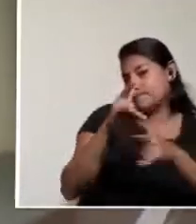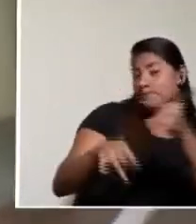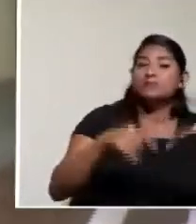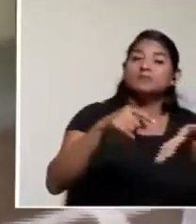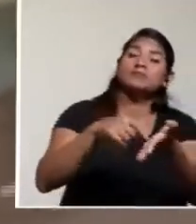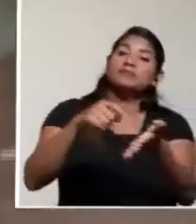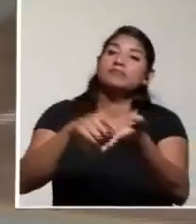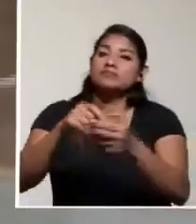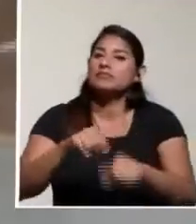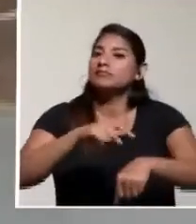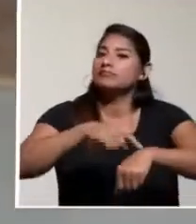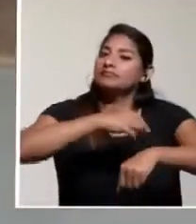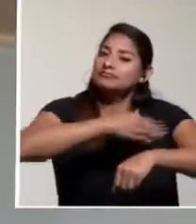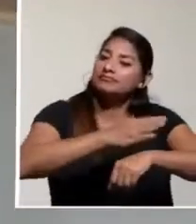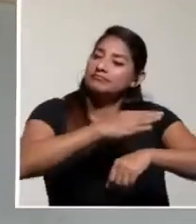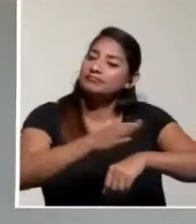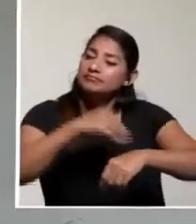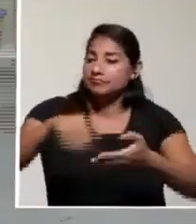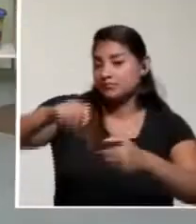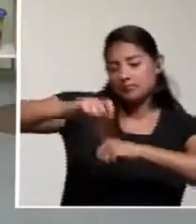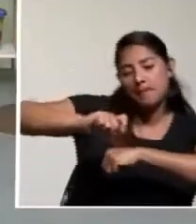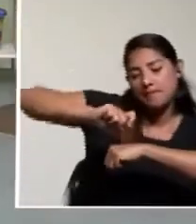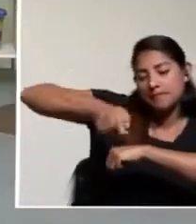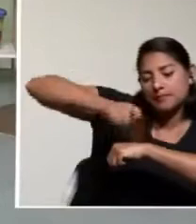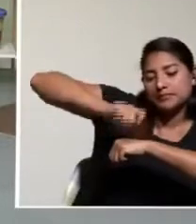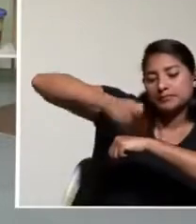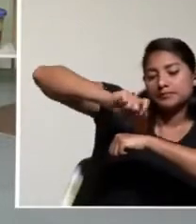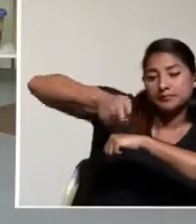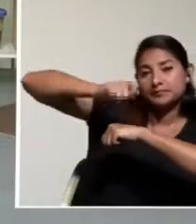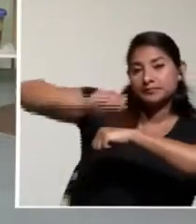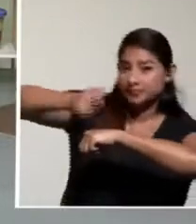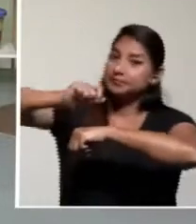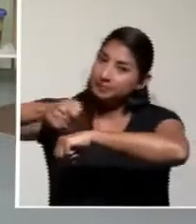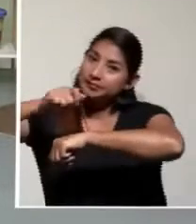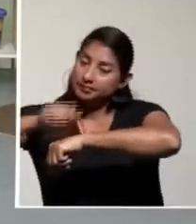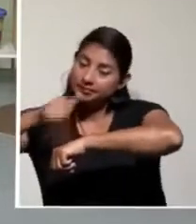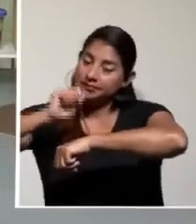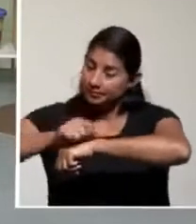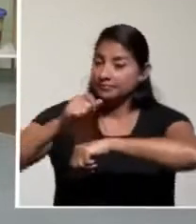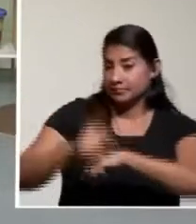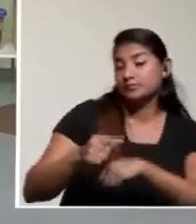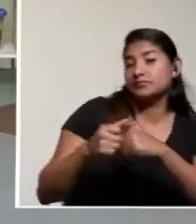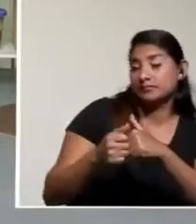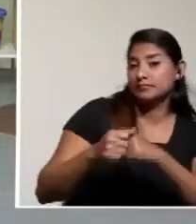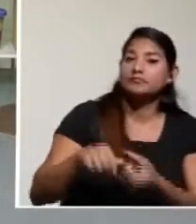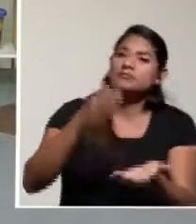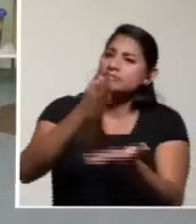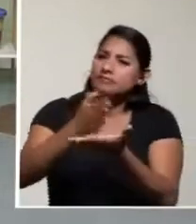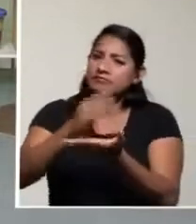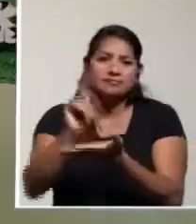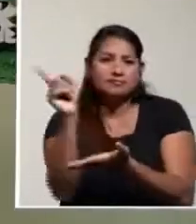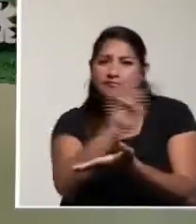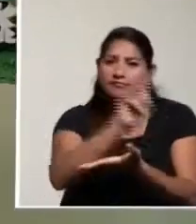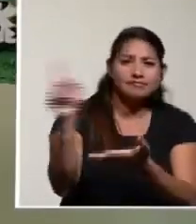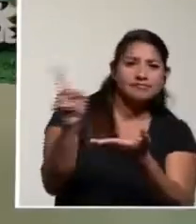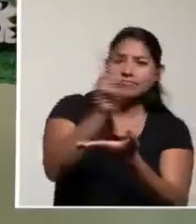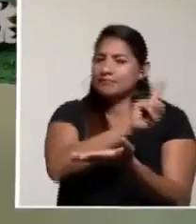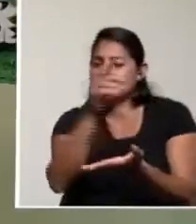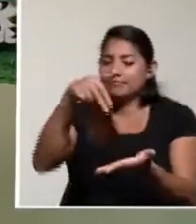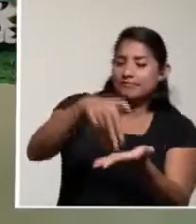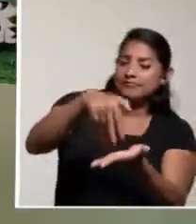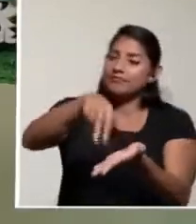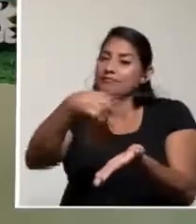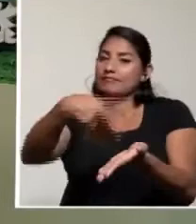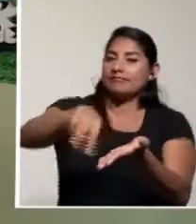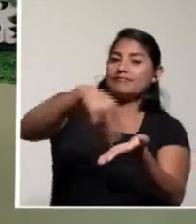roll. Dale, dale, dale, dale, cuerda, sí. Dale, dale, dale, dale, cuerda, sí. No dejes que se pare, pare el